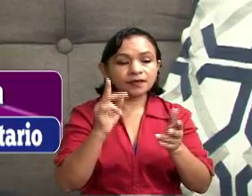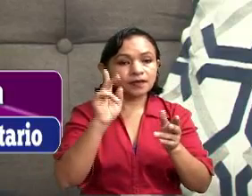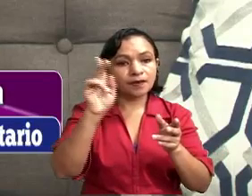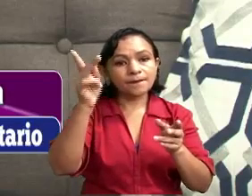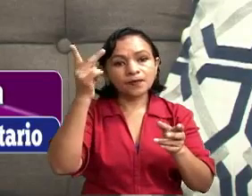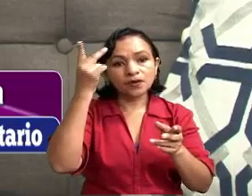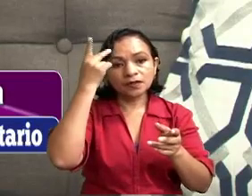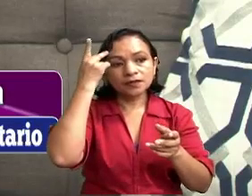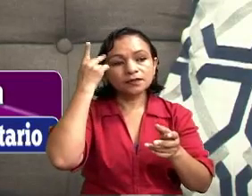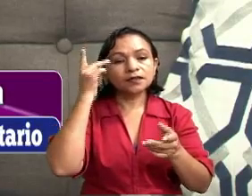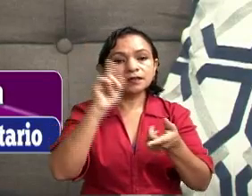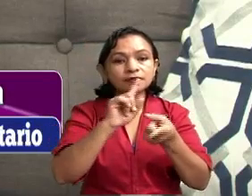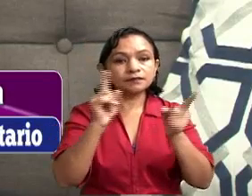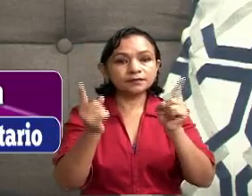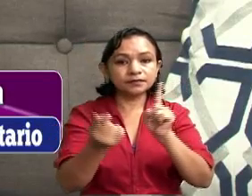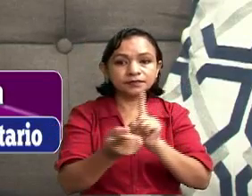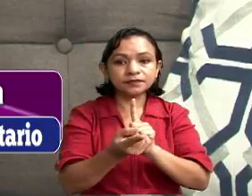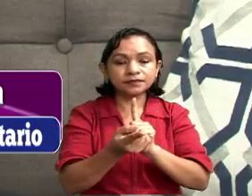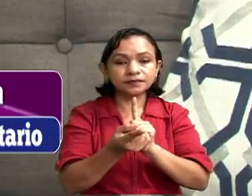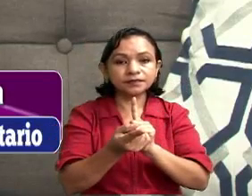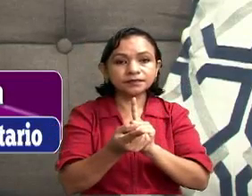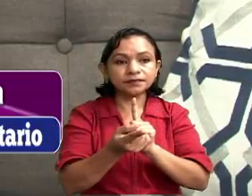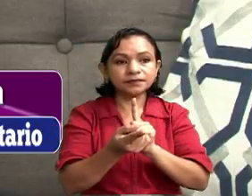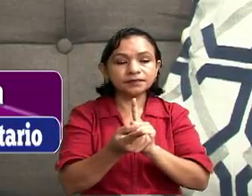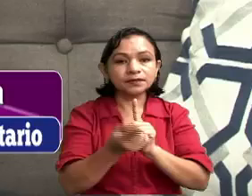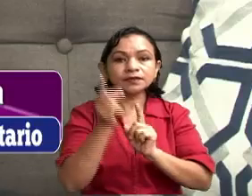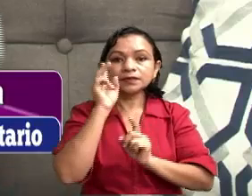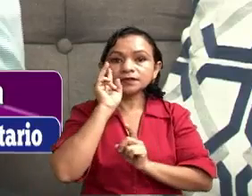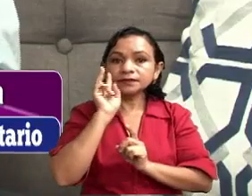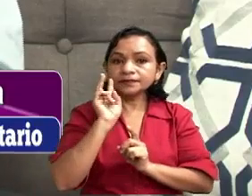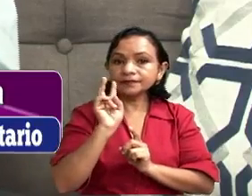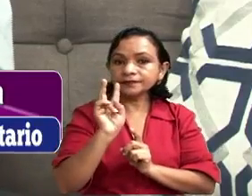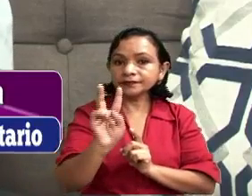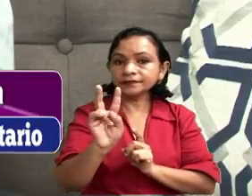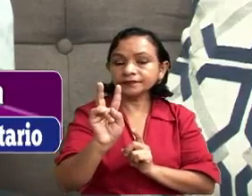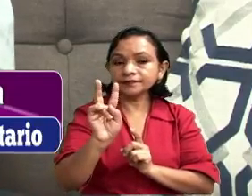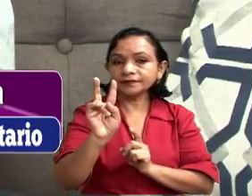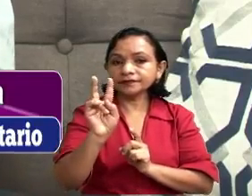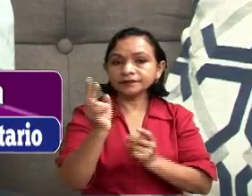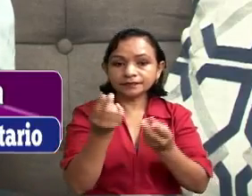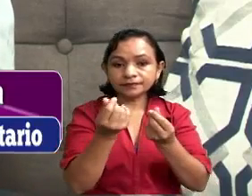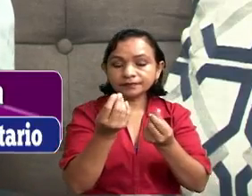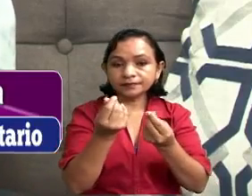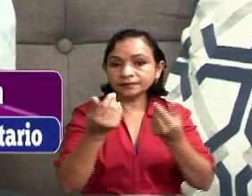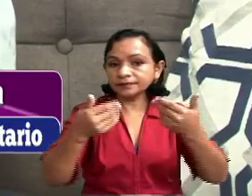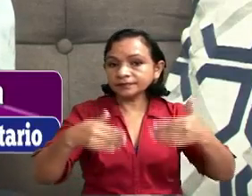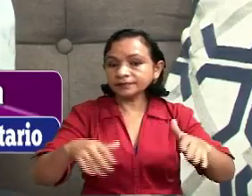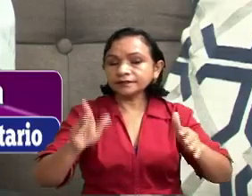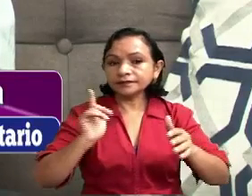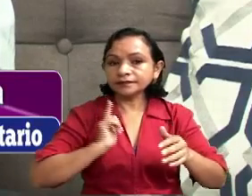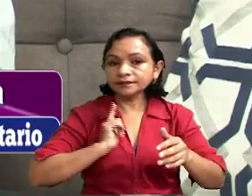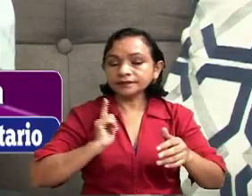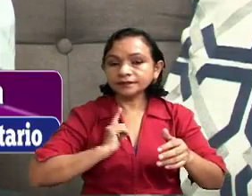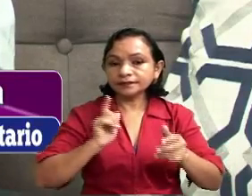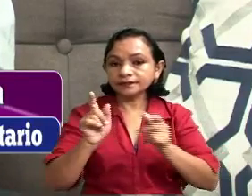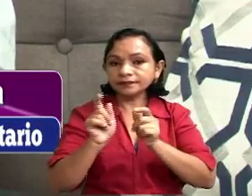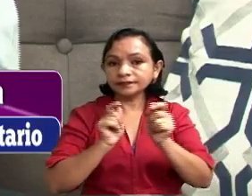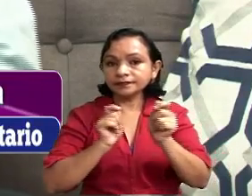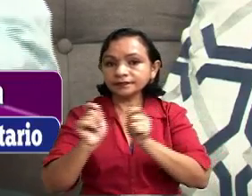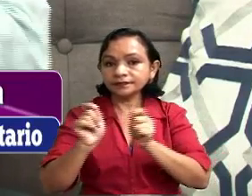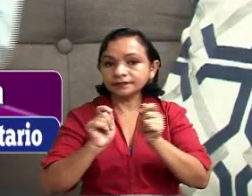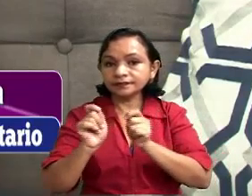política cambiaria, porque es decir, hemos visto que hay una devaluación normal sostenida frente al dólar